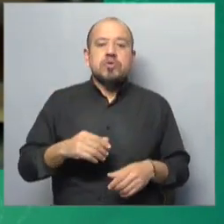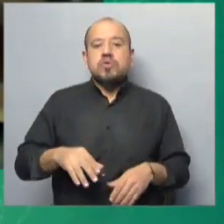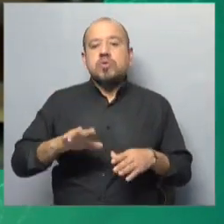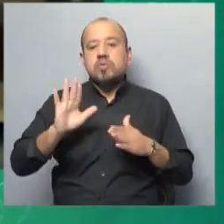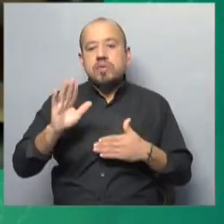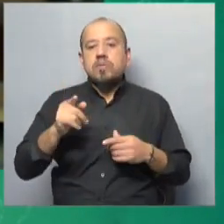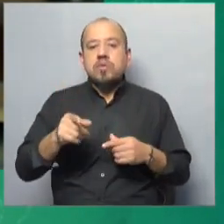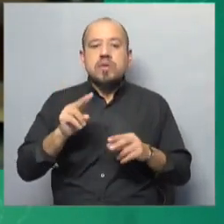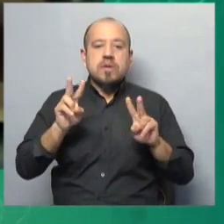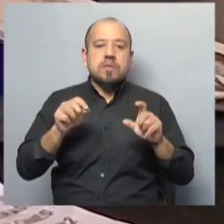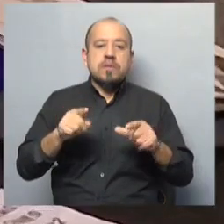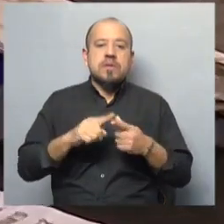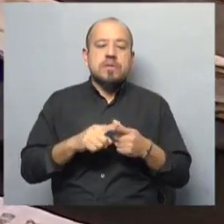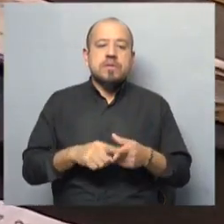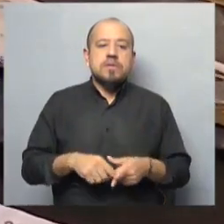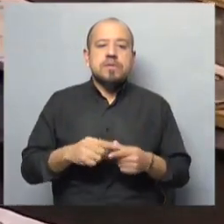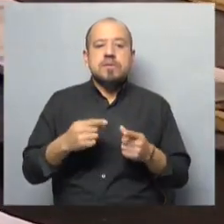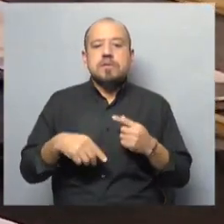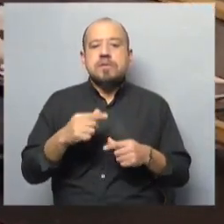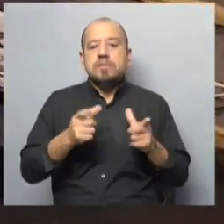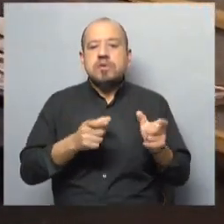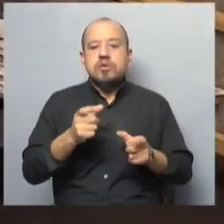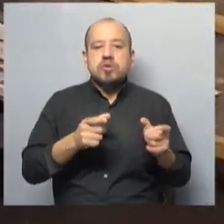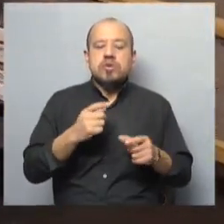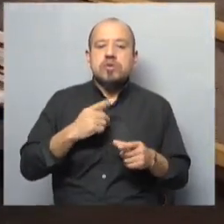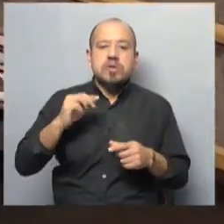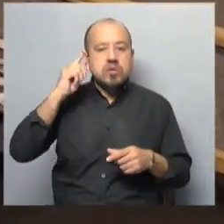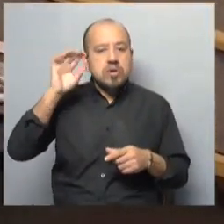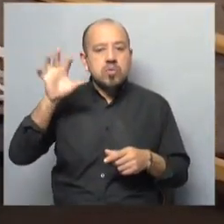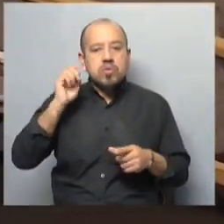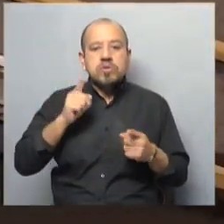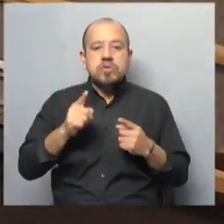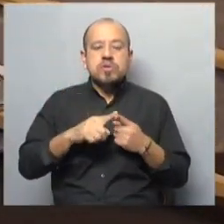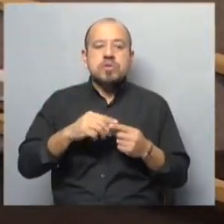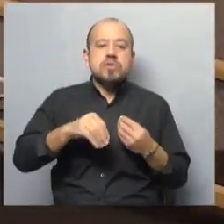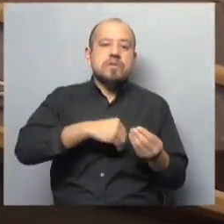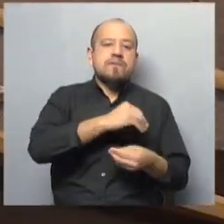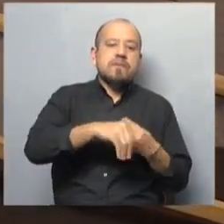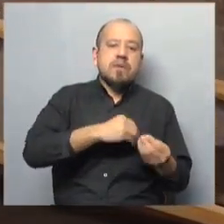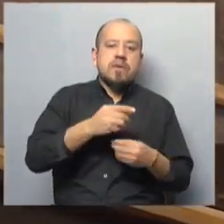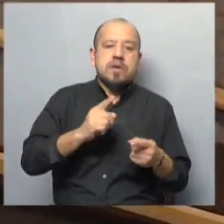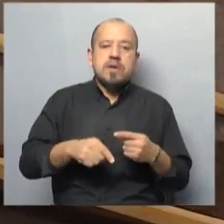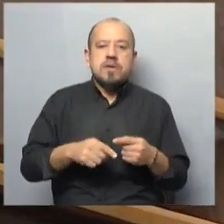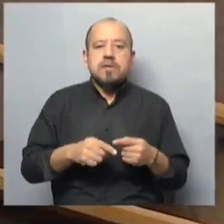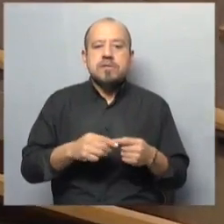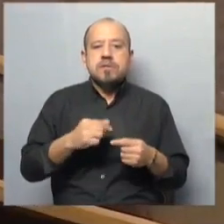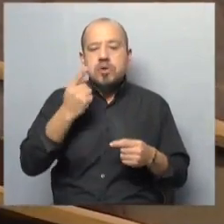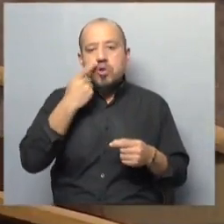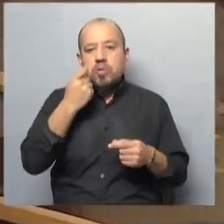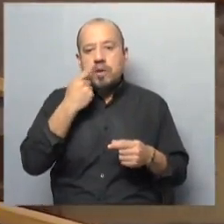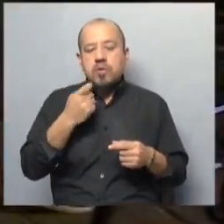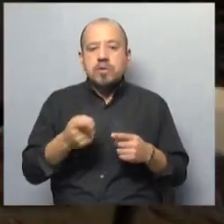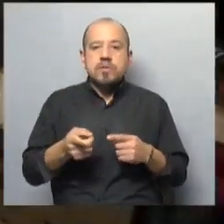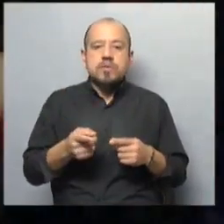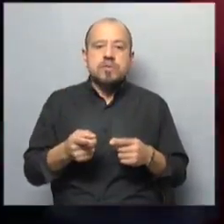este tema. El vecino o la vecina que escucha, el familiar, los varones, ni que hablar,